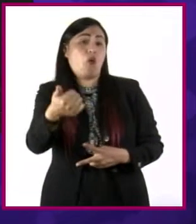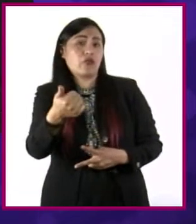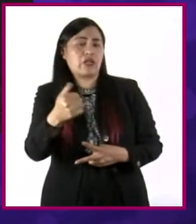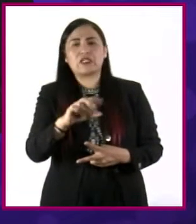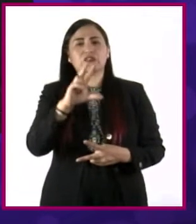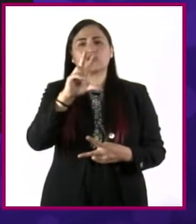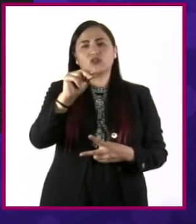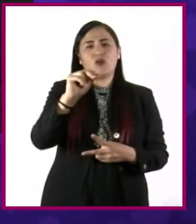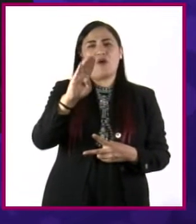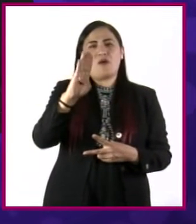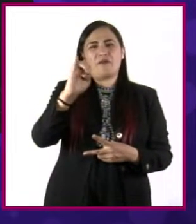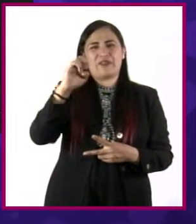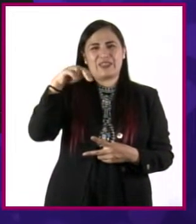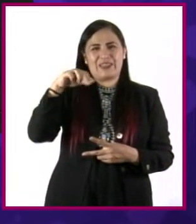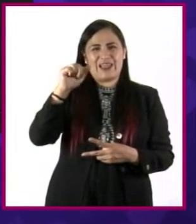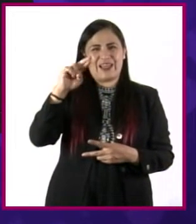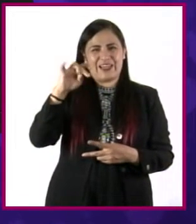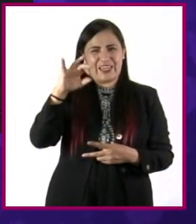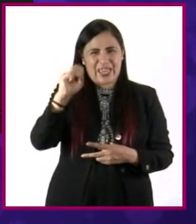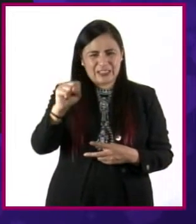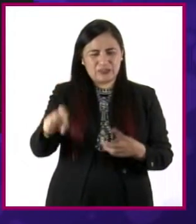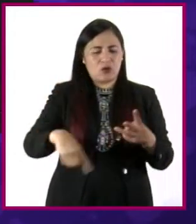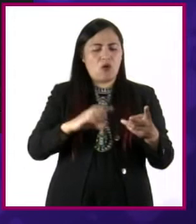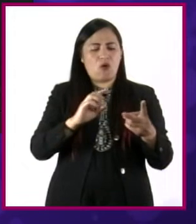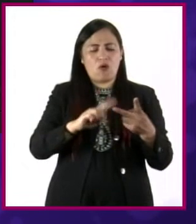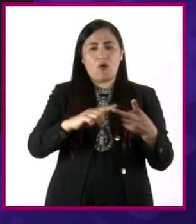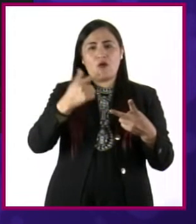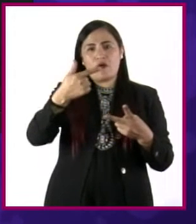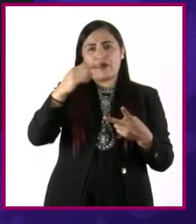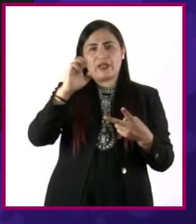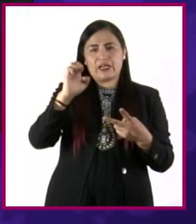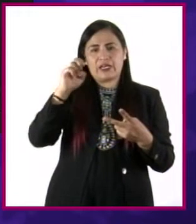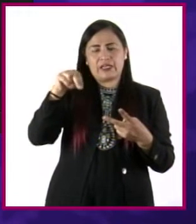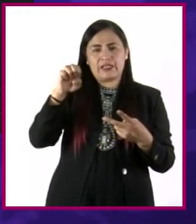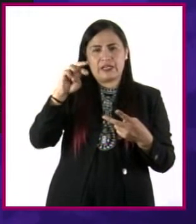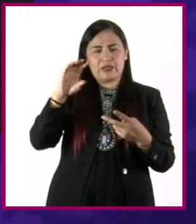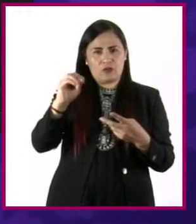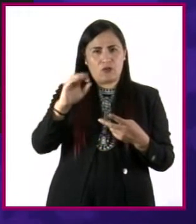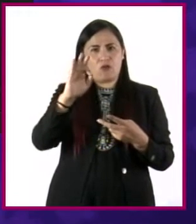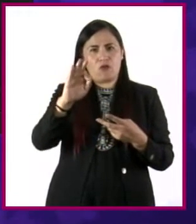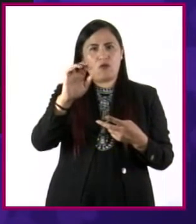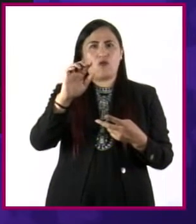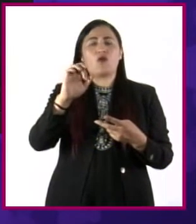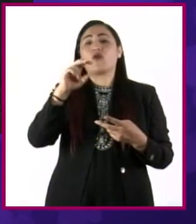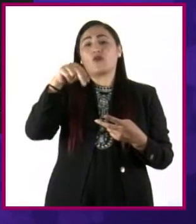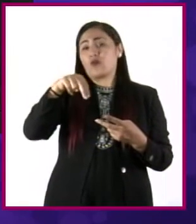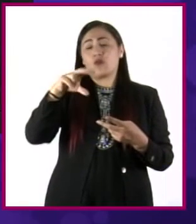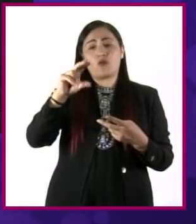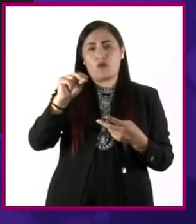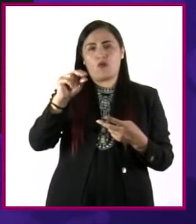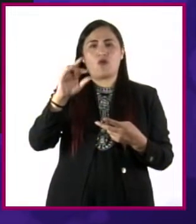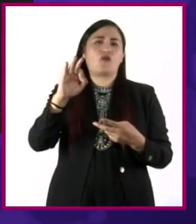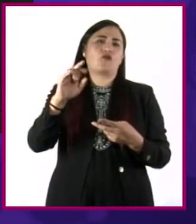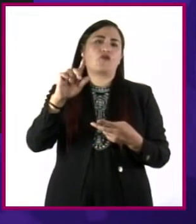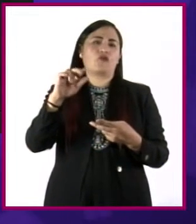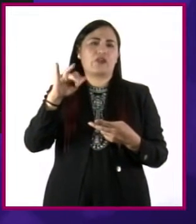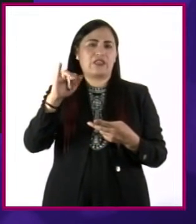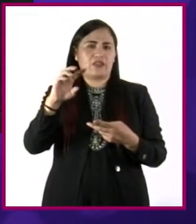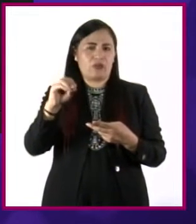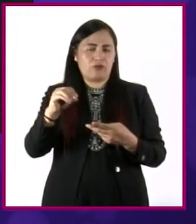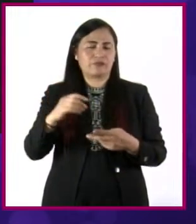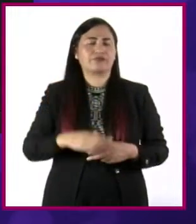de género fluido dan cuenta en términos identitarios que lo femenino y lo masculino se puede incorporar de maneras